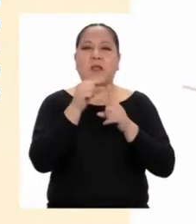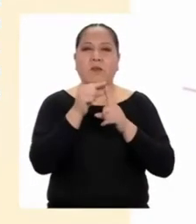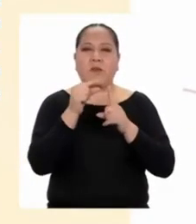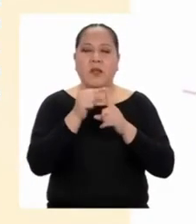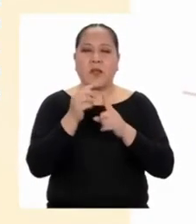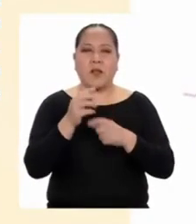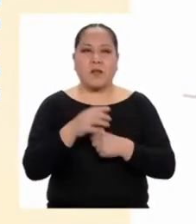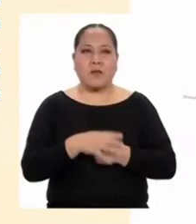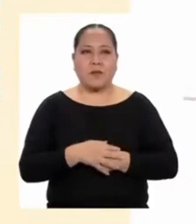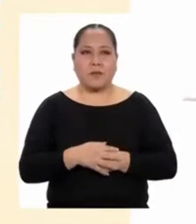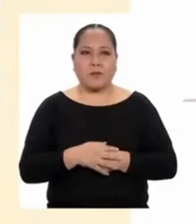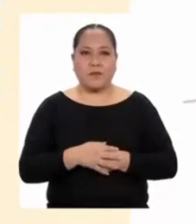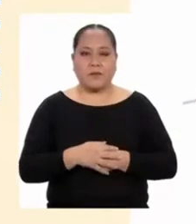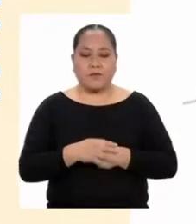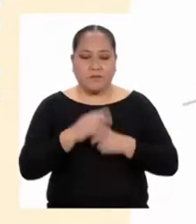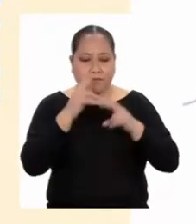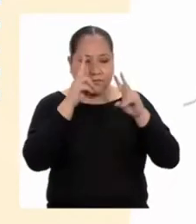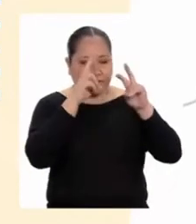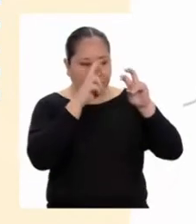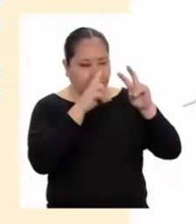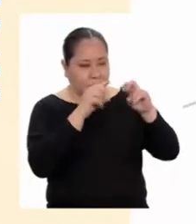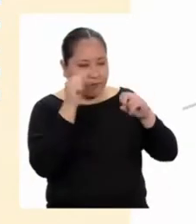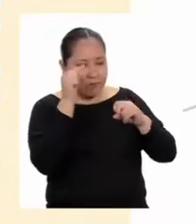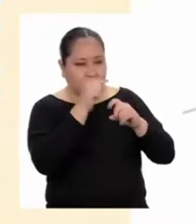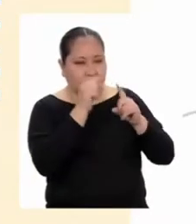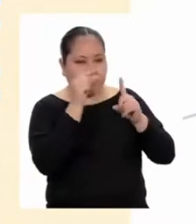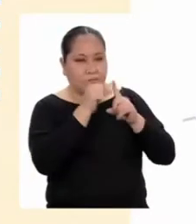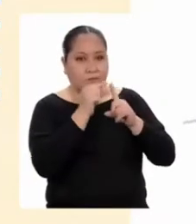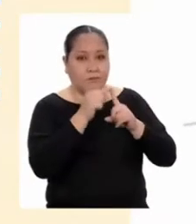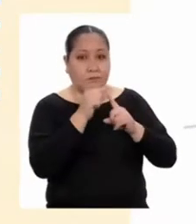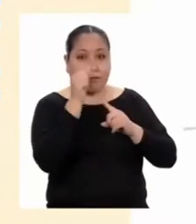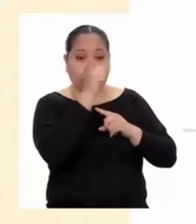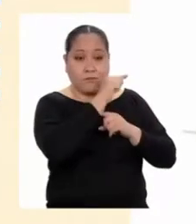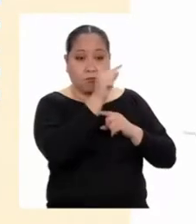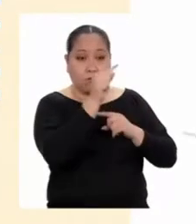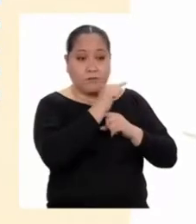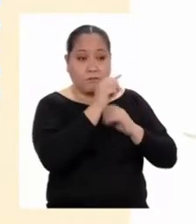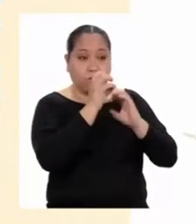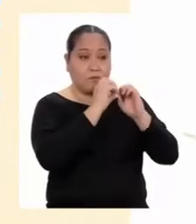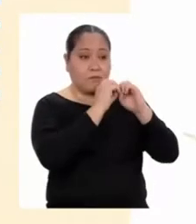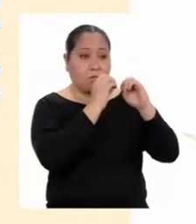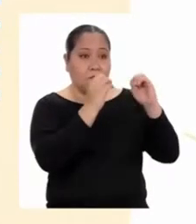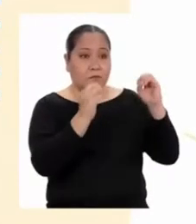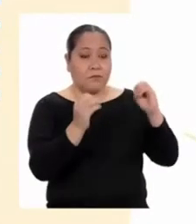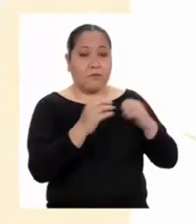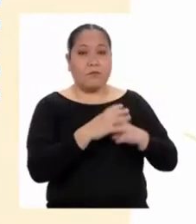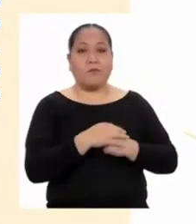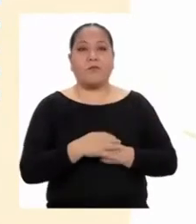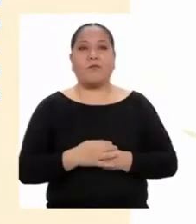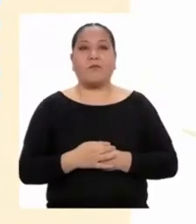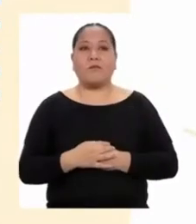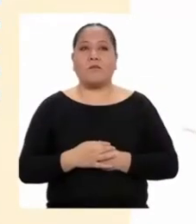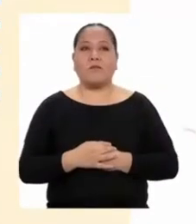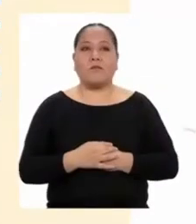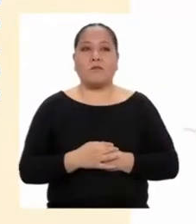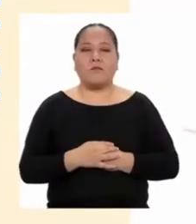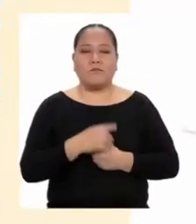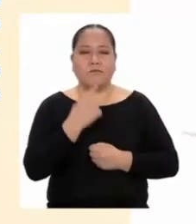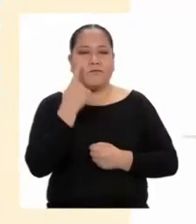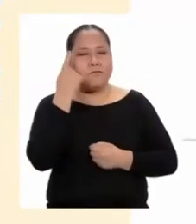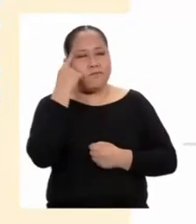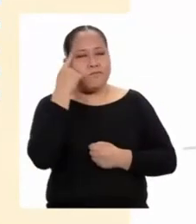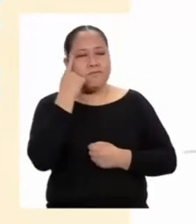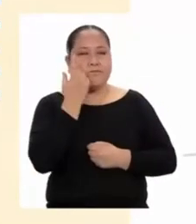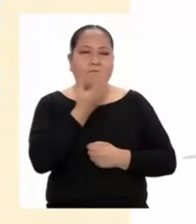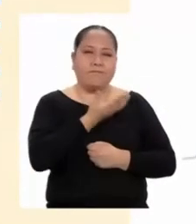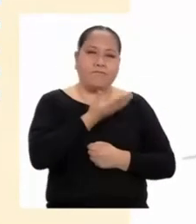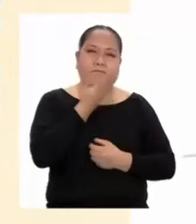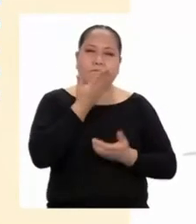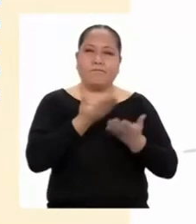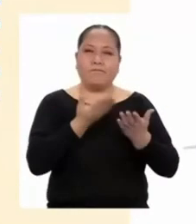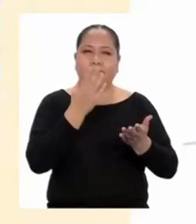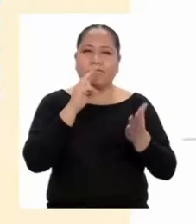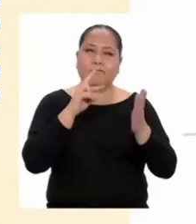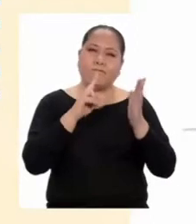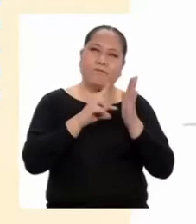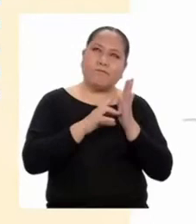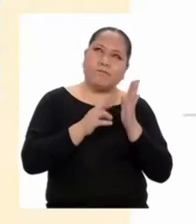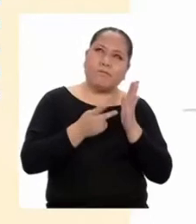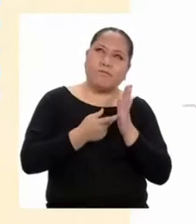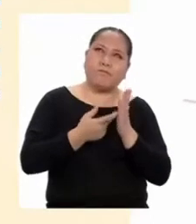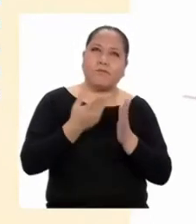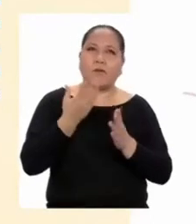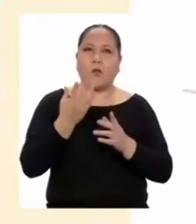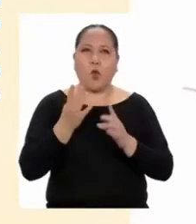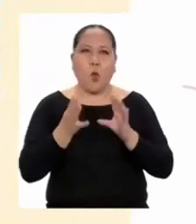Al revisar las palabras y oraciones alrededor del término sincretismo, pienso que puede significar algo así